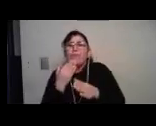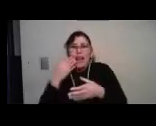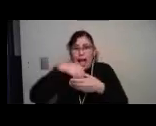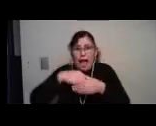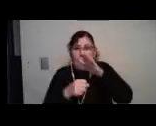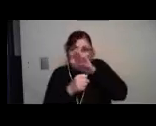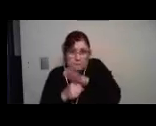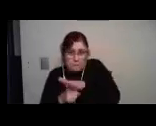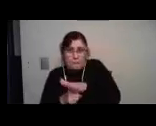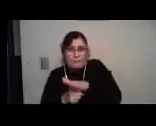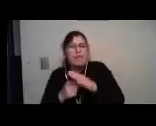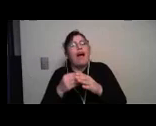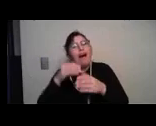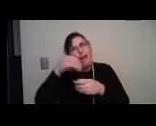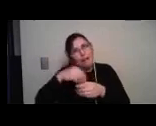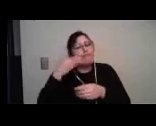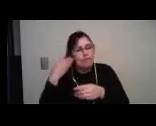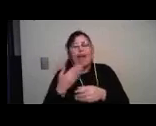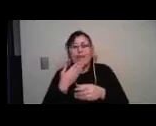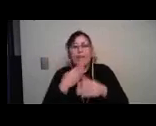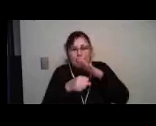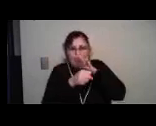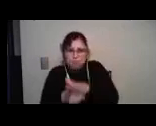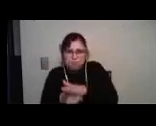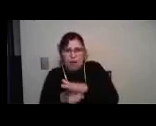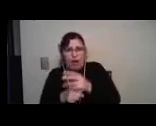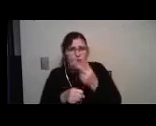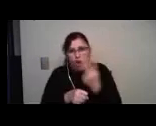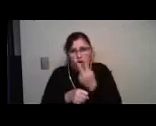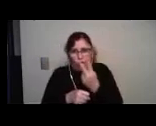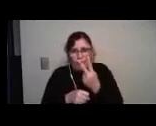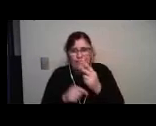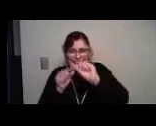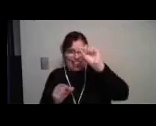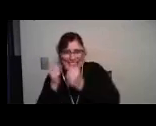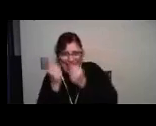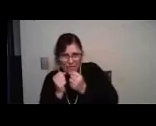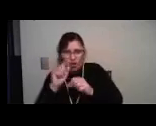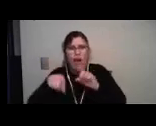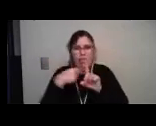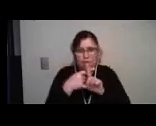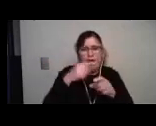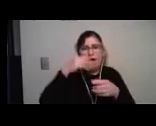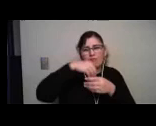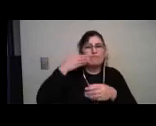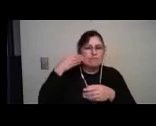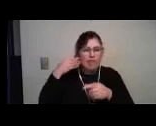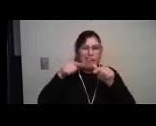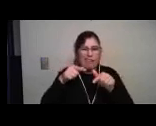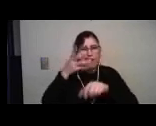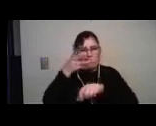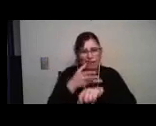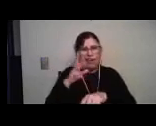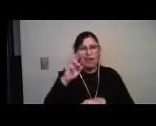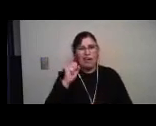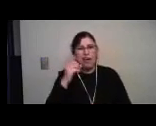se comienza a desplazar uno sobre otro, ya, y provoca estos síndromes de compresión medular o radicular.